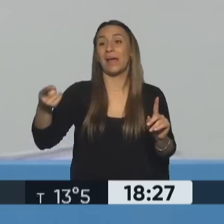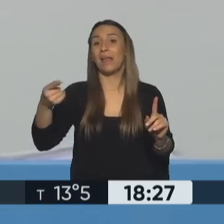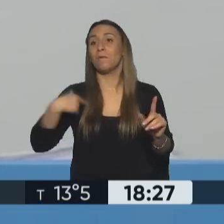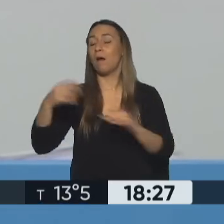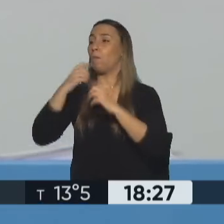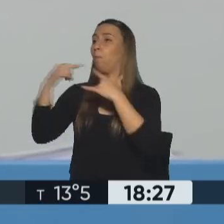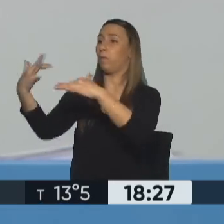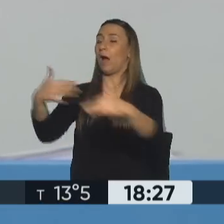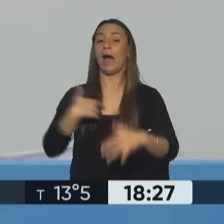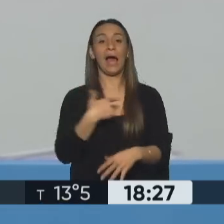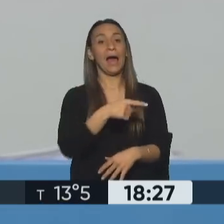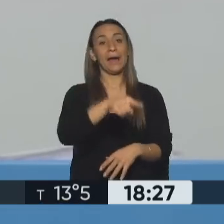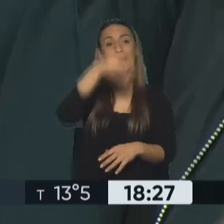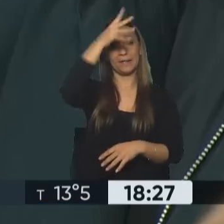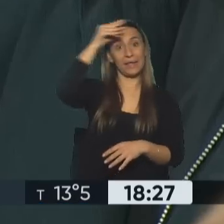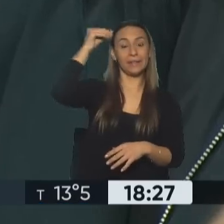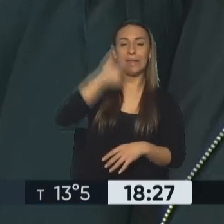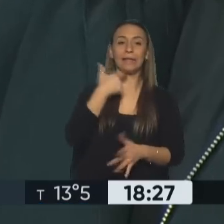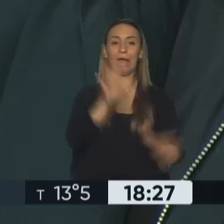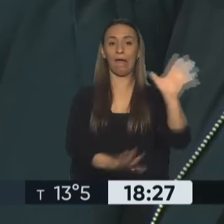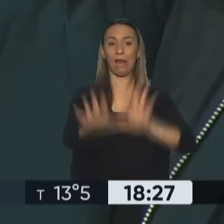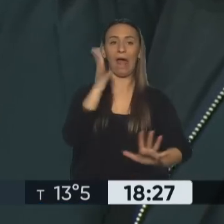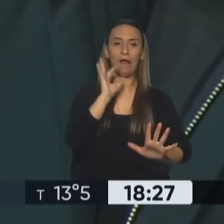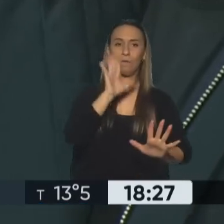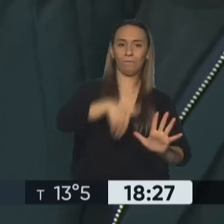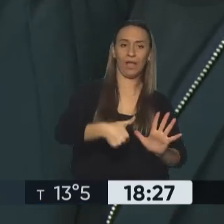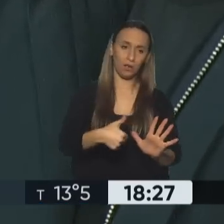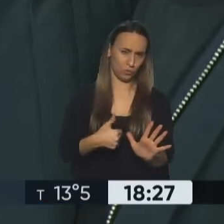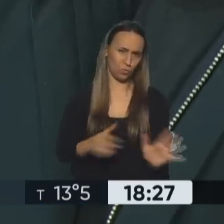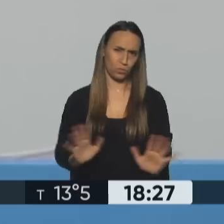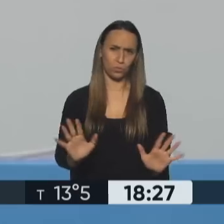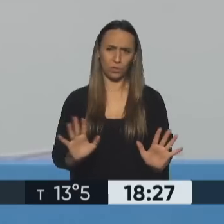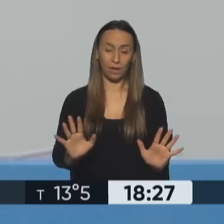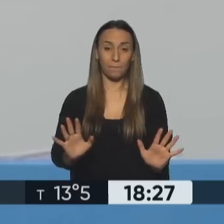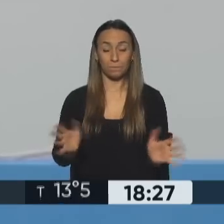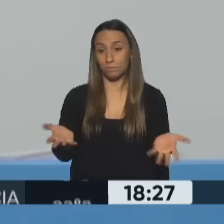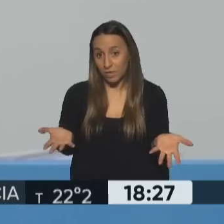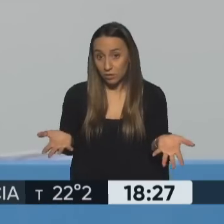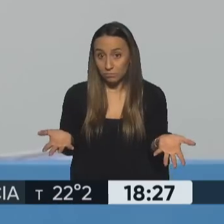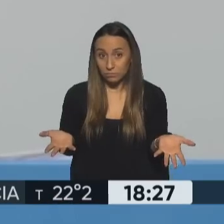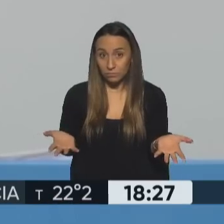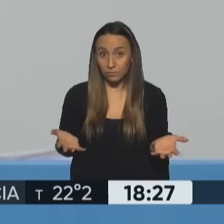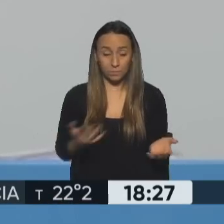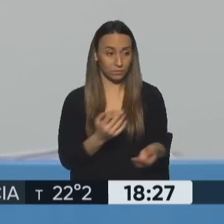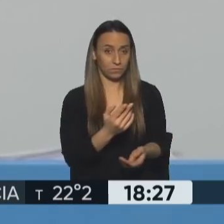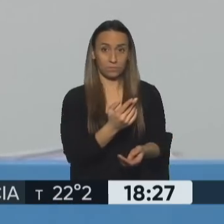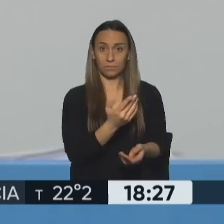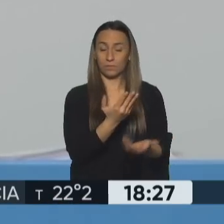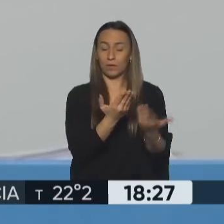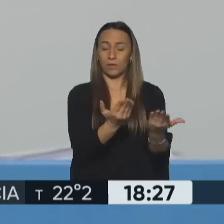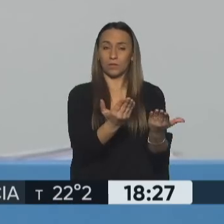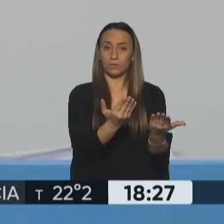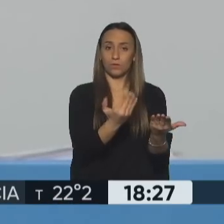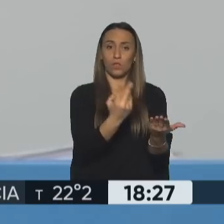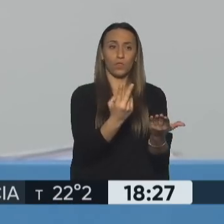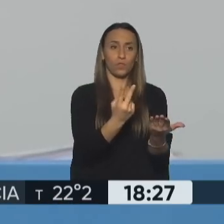feas. No, bajo ningún punto de vista. Pero el ejemplo de esos hombres,